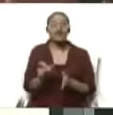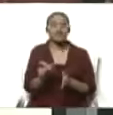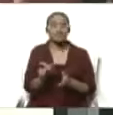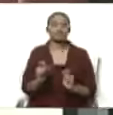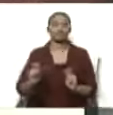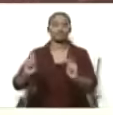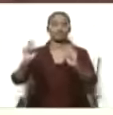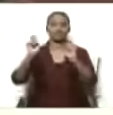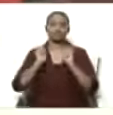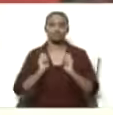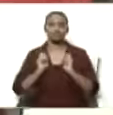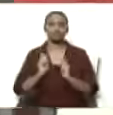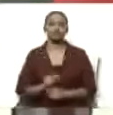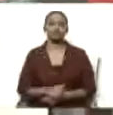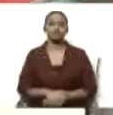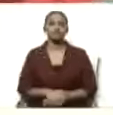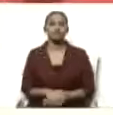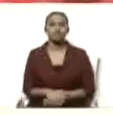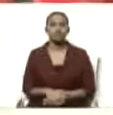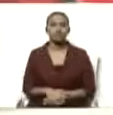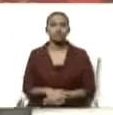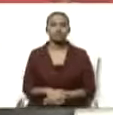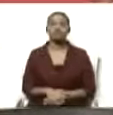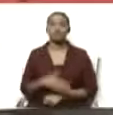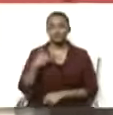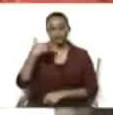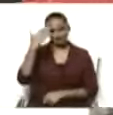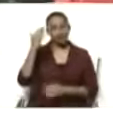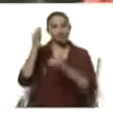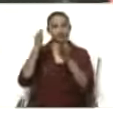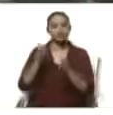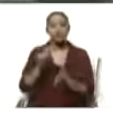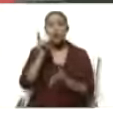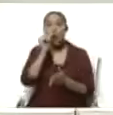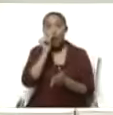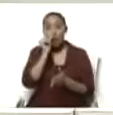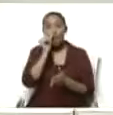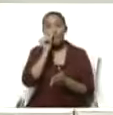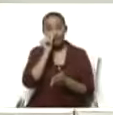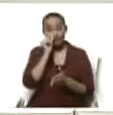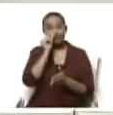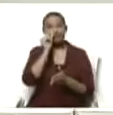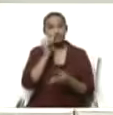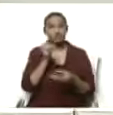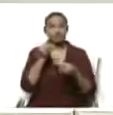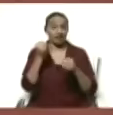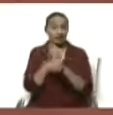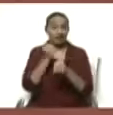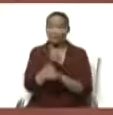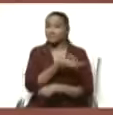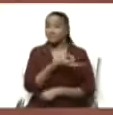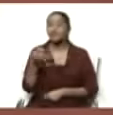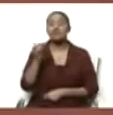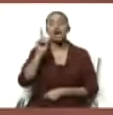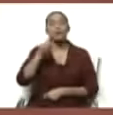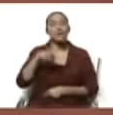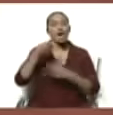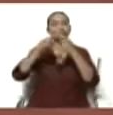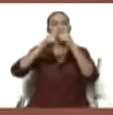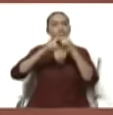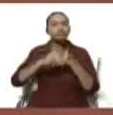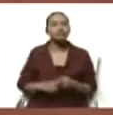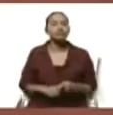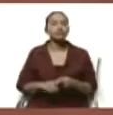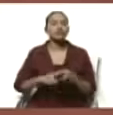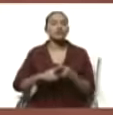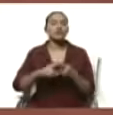seguros que va a ser un extraordinario trabajo entregó la vivienda 5 millones rumbo a las 8 millones y ayer anunció el presidente